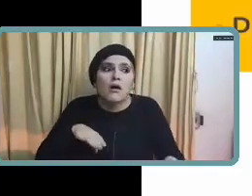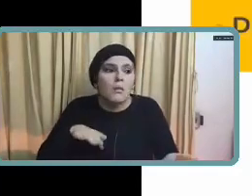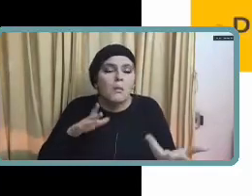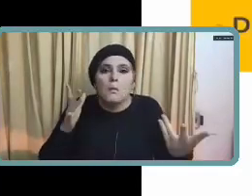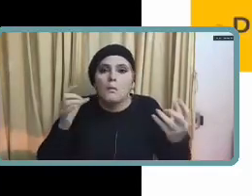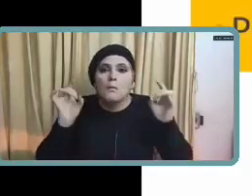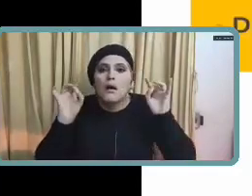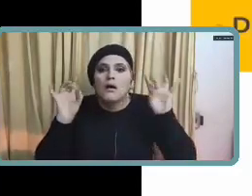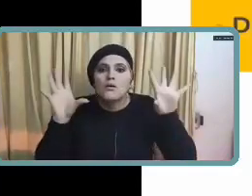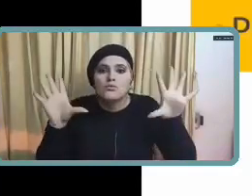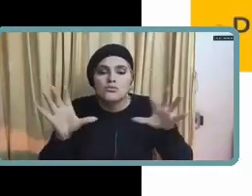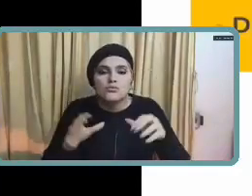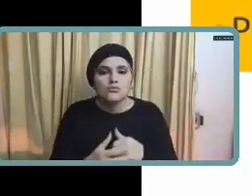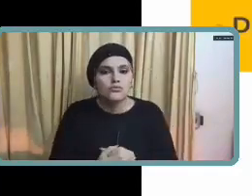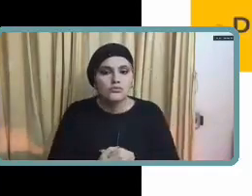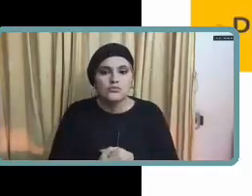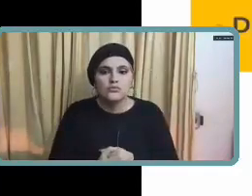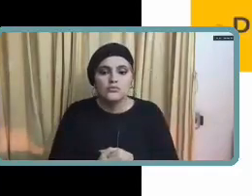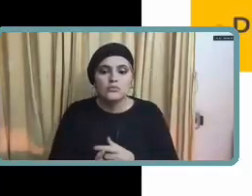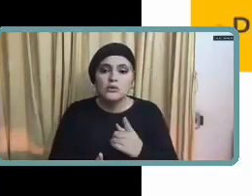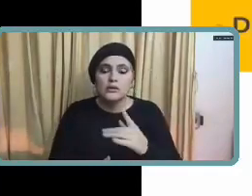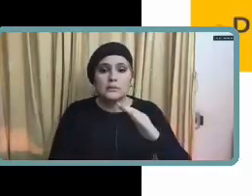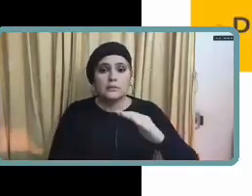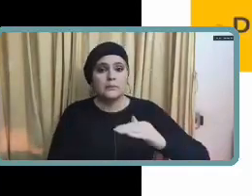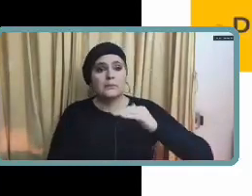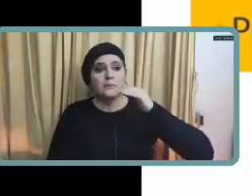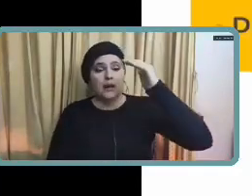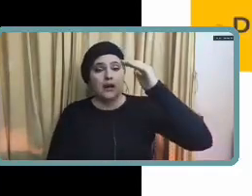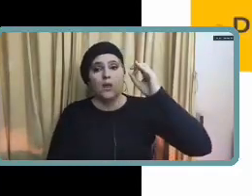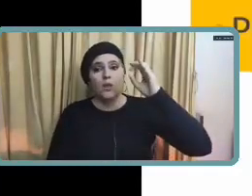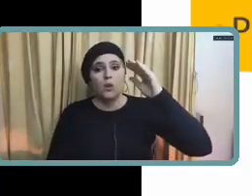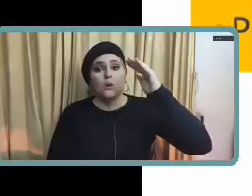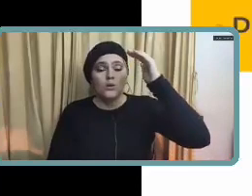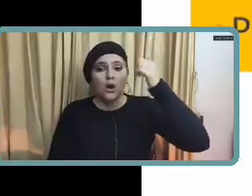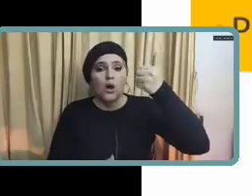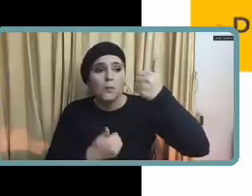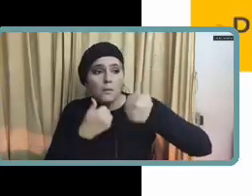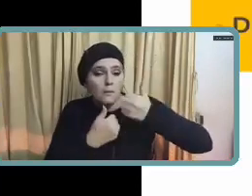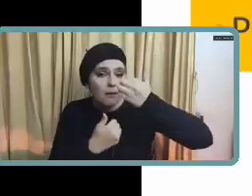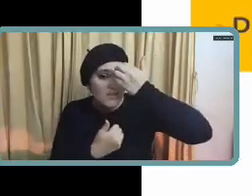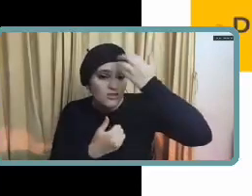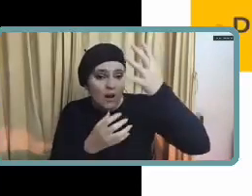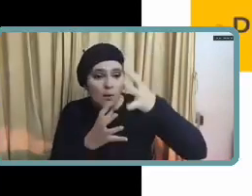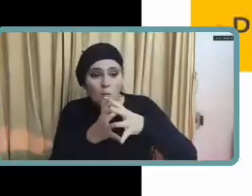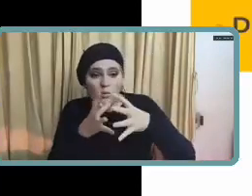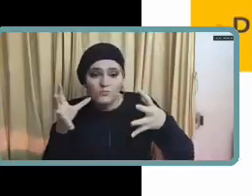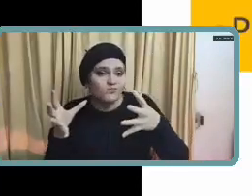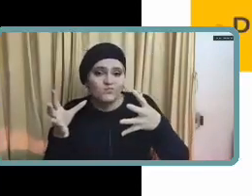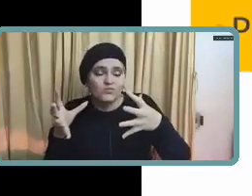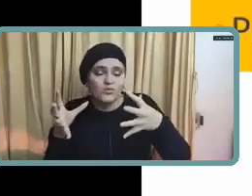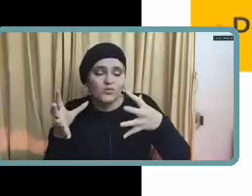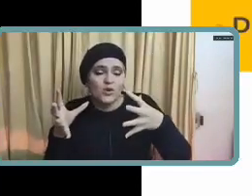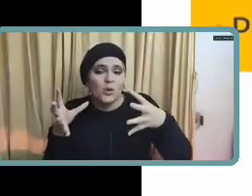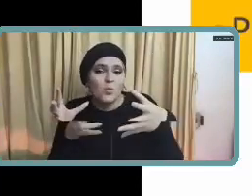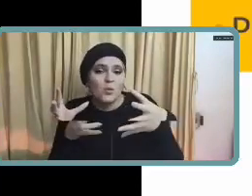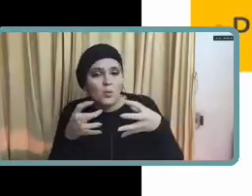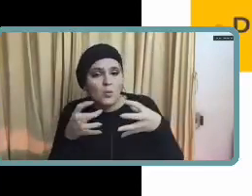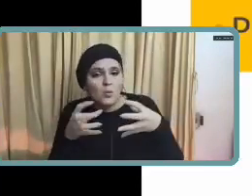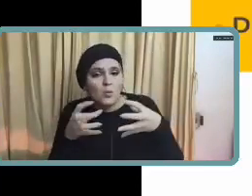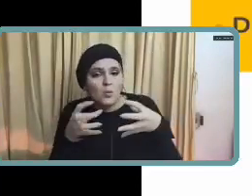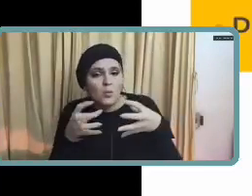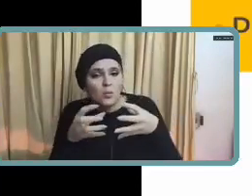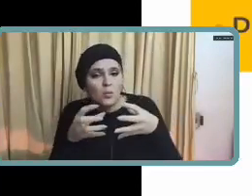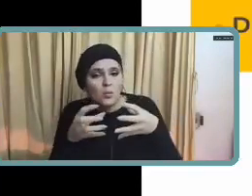adultez, lamentablemente, no tenemos muchos profesionales de adultos preparados en autismo, como sí